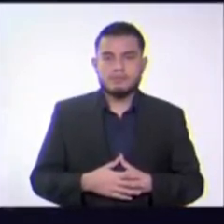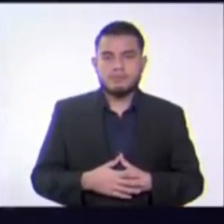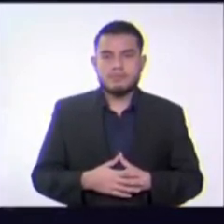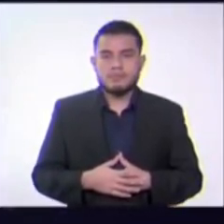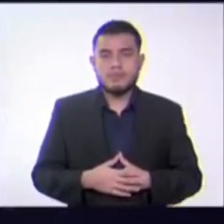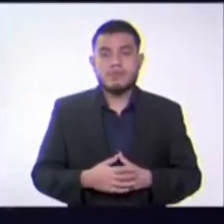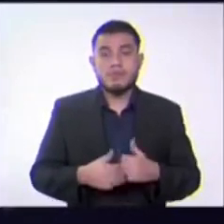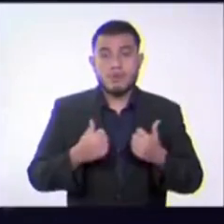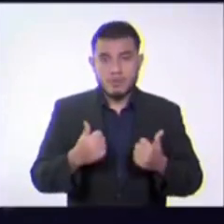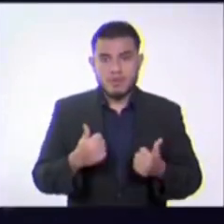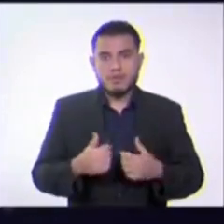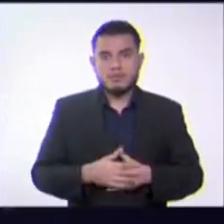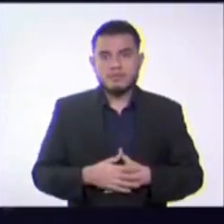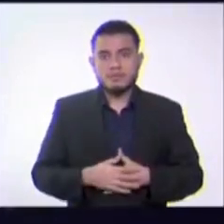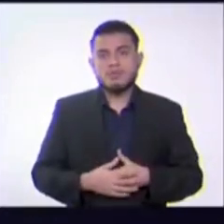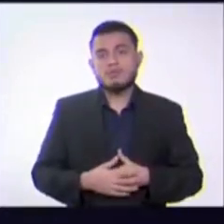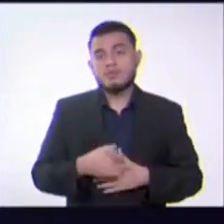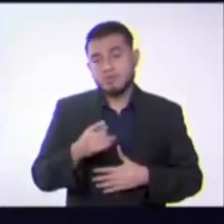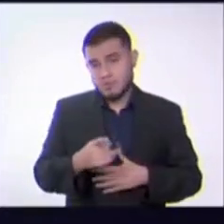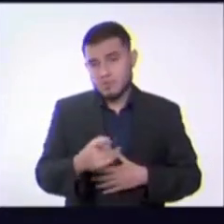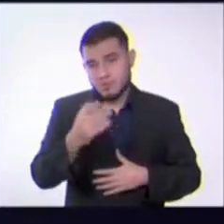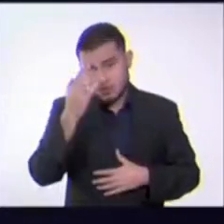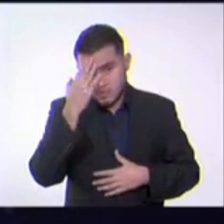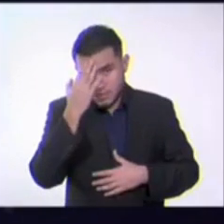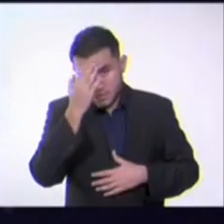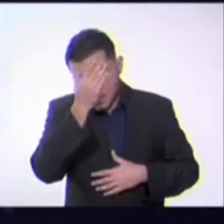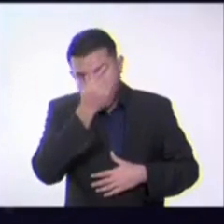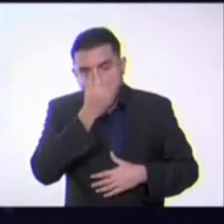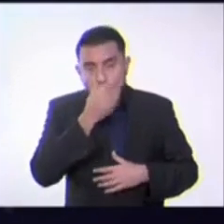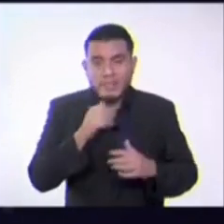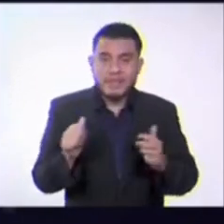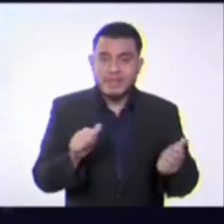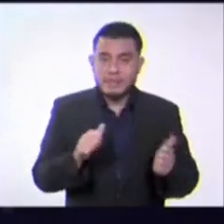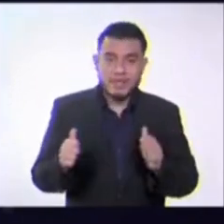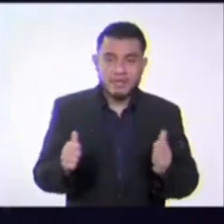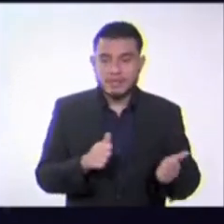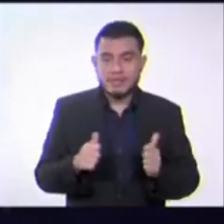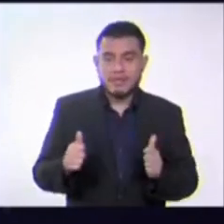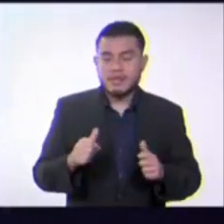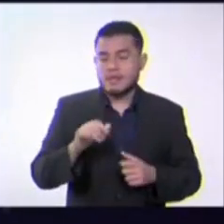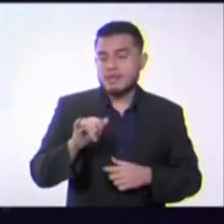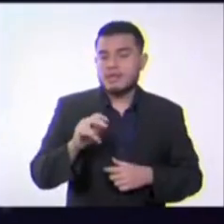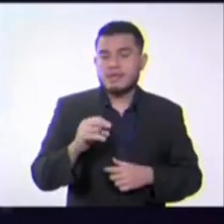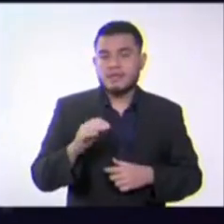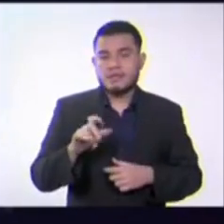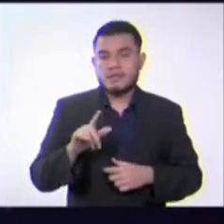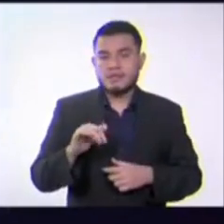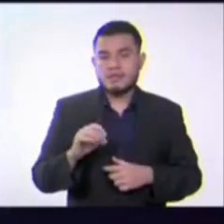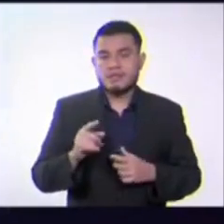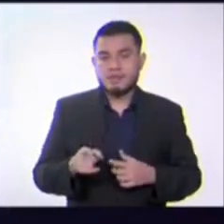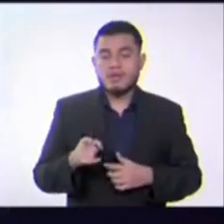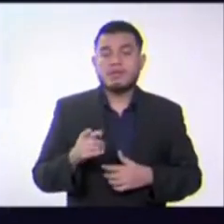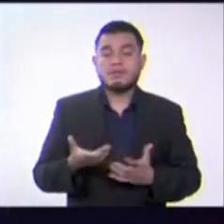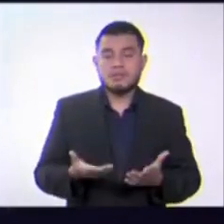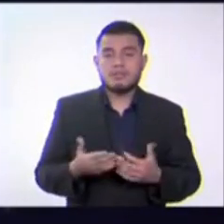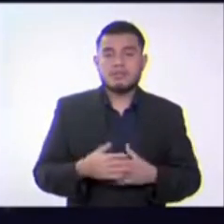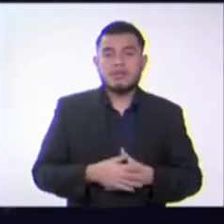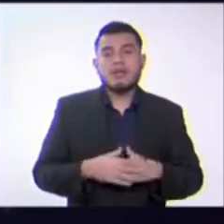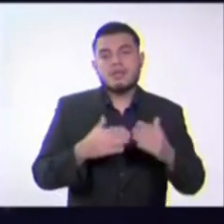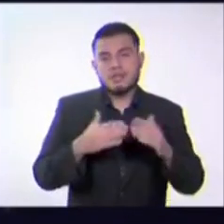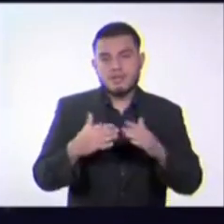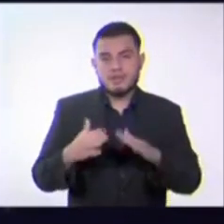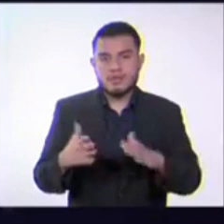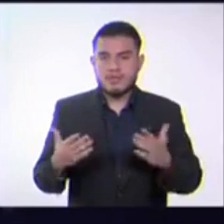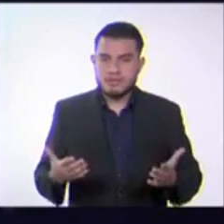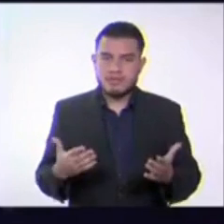Muy bien, como te pudiste dar cuenta, dependiendo de la inclinación, así será las diferentes estaciones